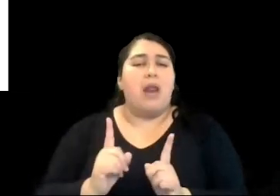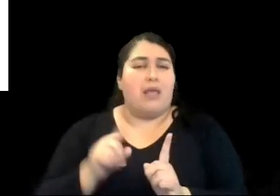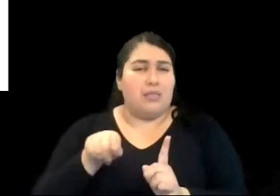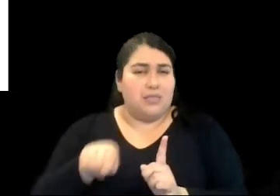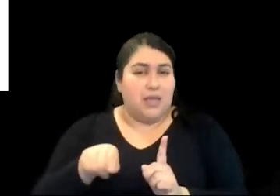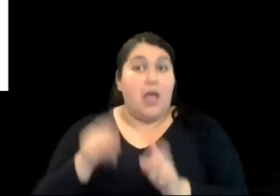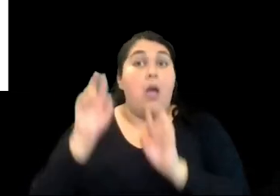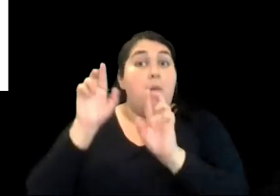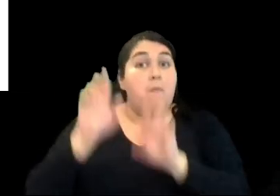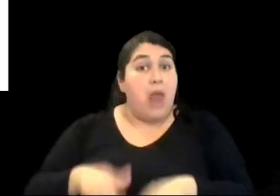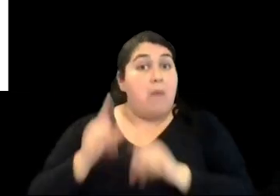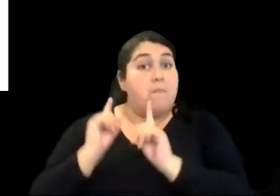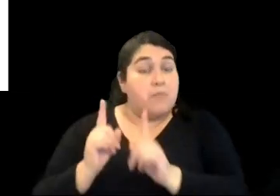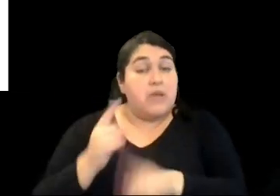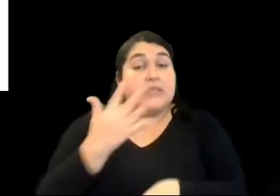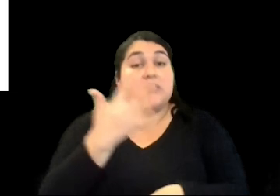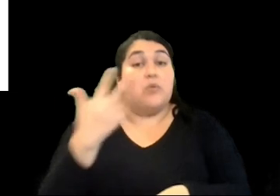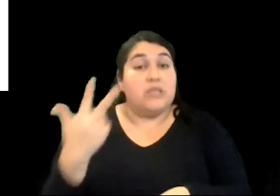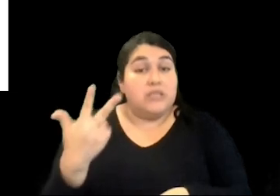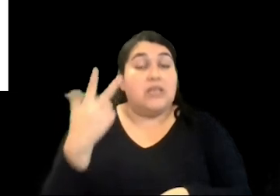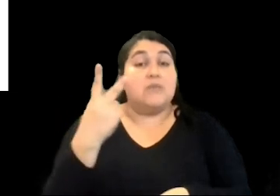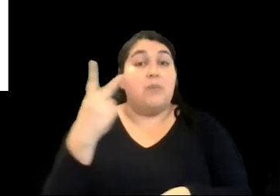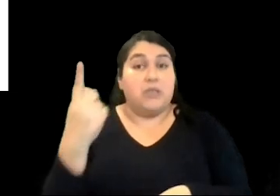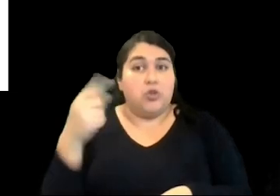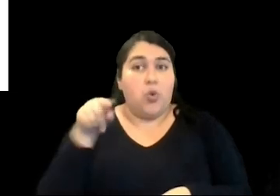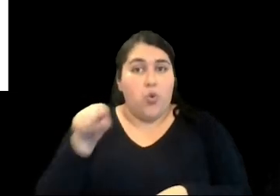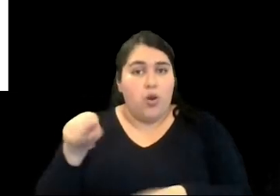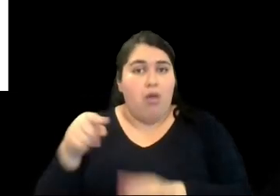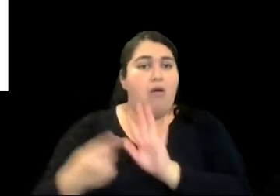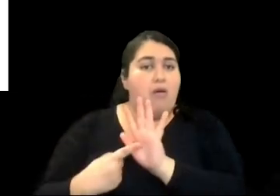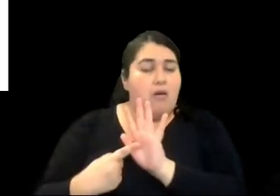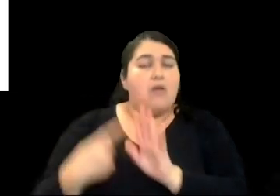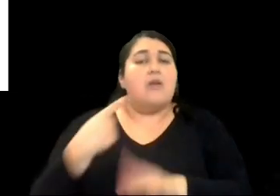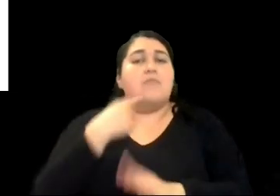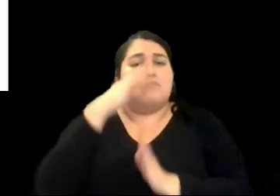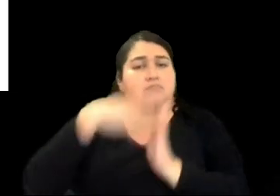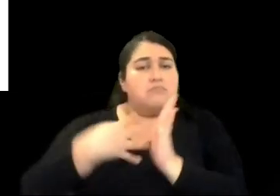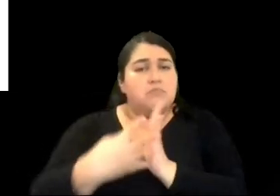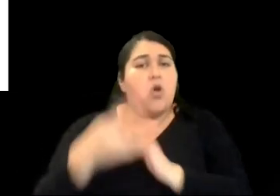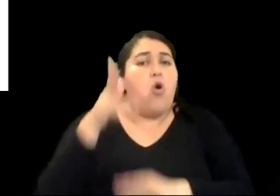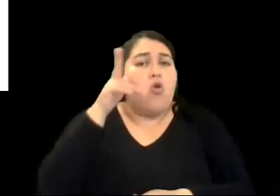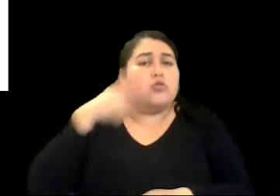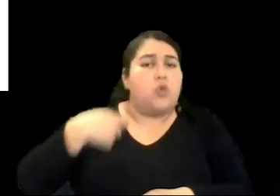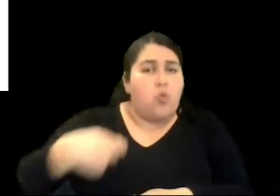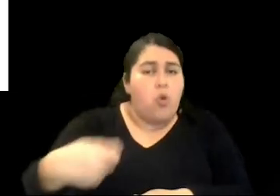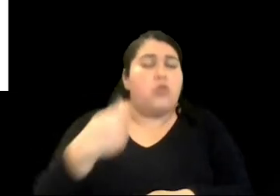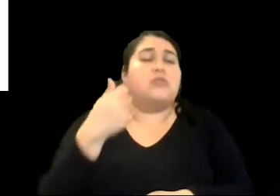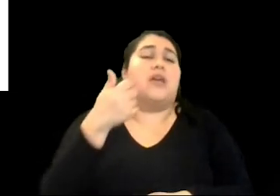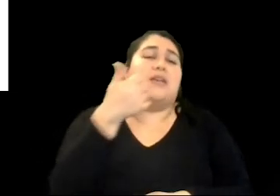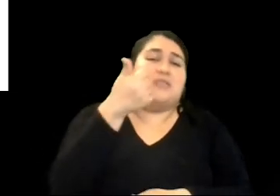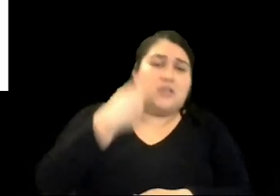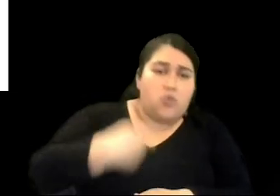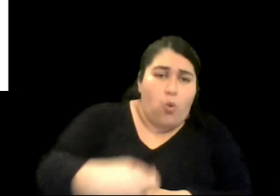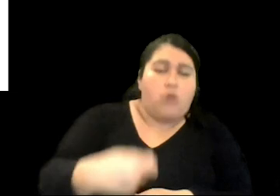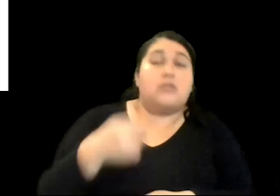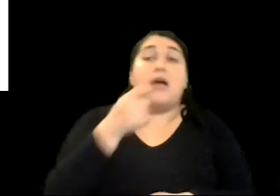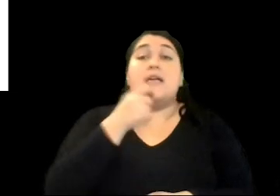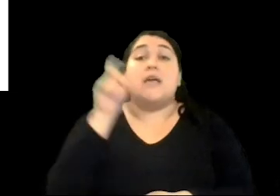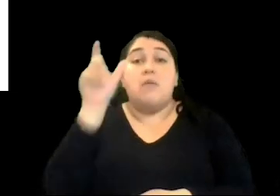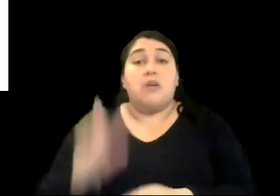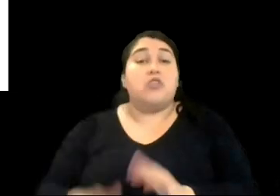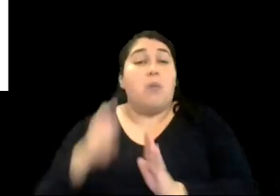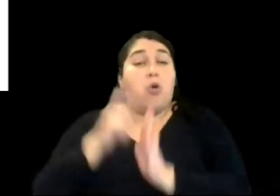permanente de la 5321 actualmente tenemos 8 cuotas, 6 cuotas, 20 si es monotributista,